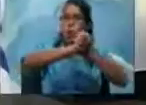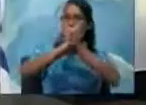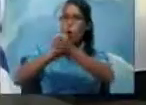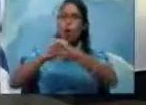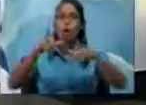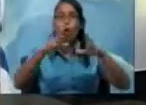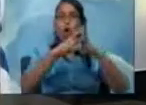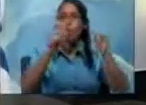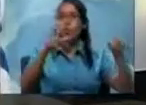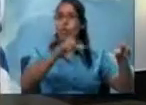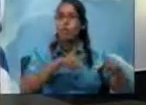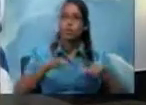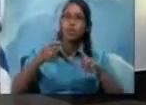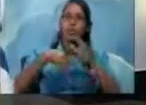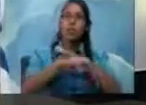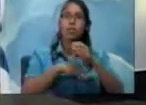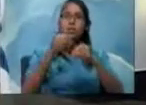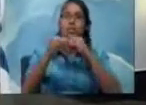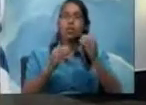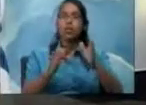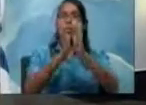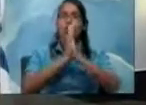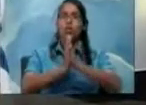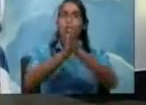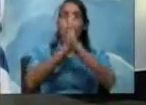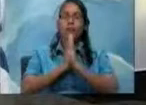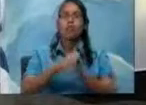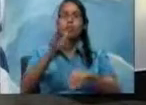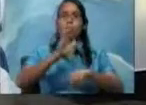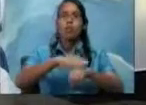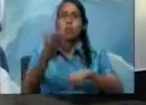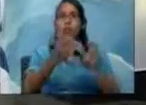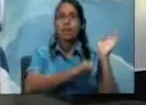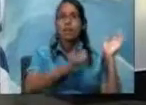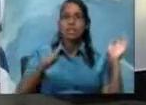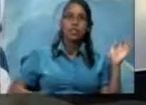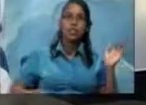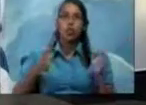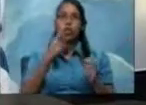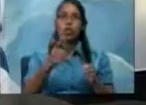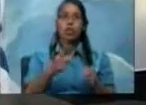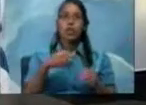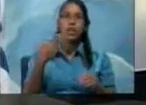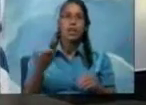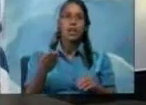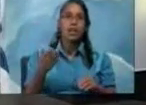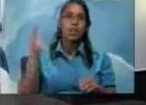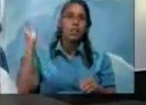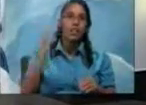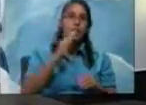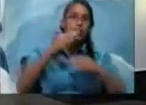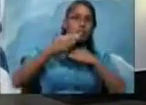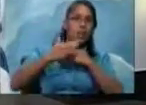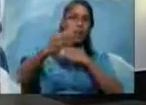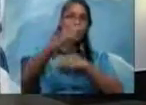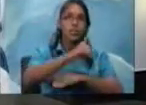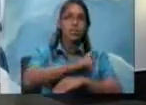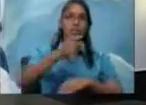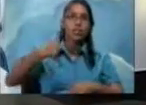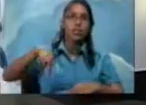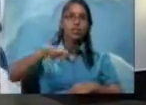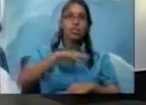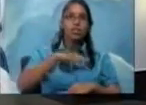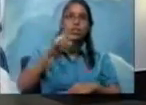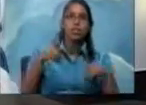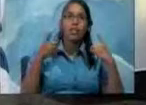mano que vamos a hacer una oración en cadena Porque el señor dijo que él viene delante de nosotros y debe